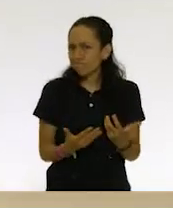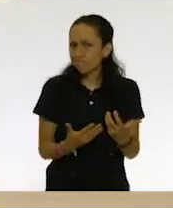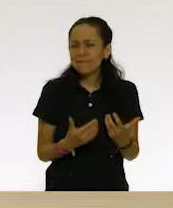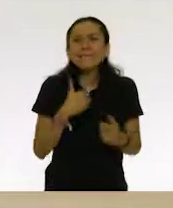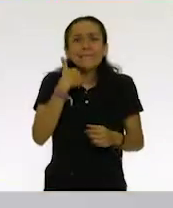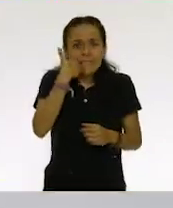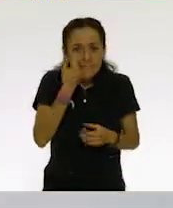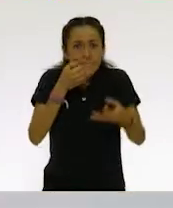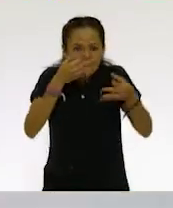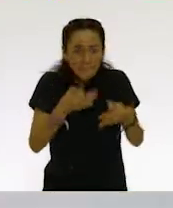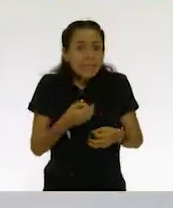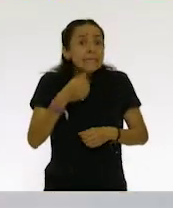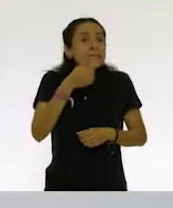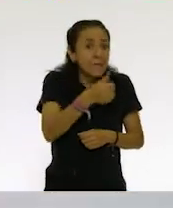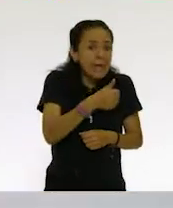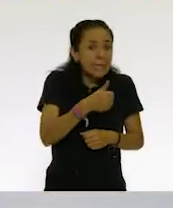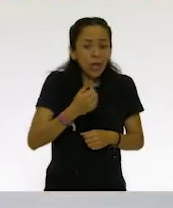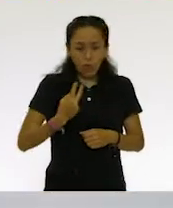6?